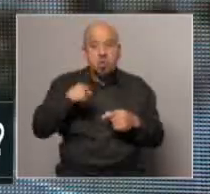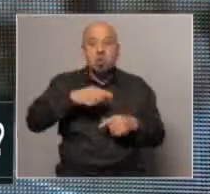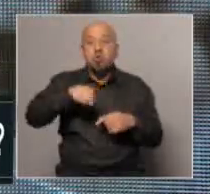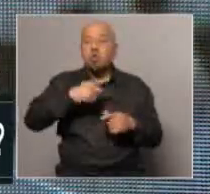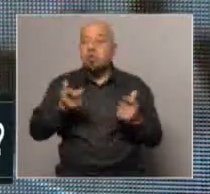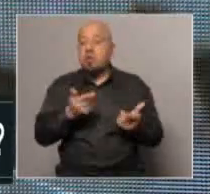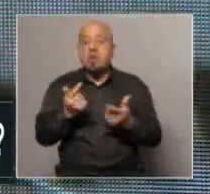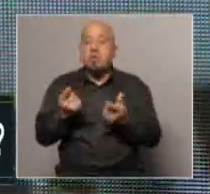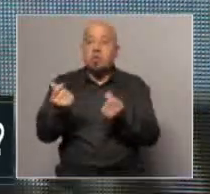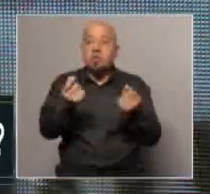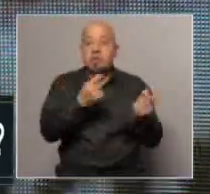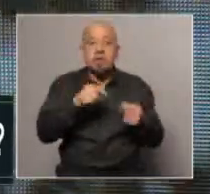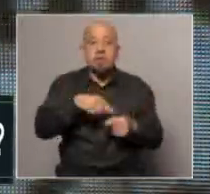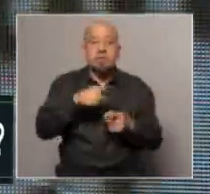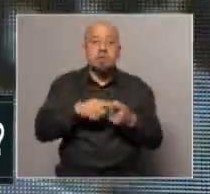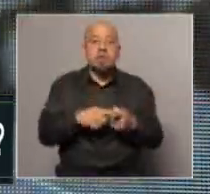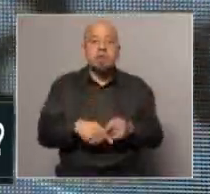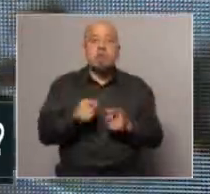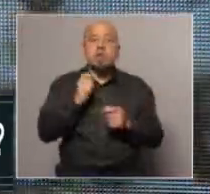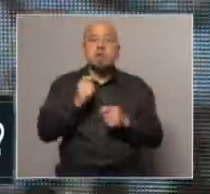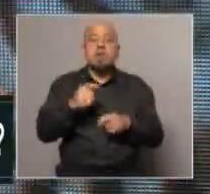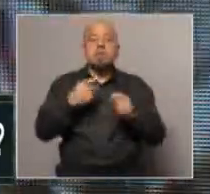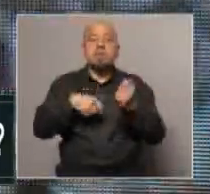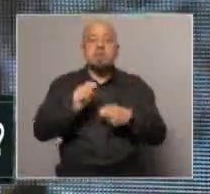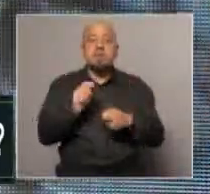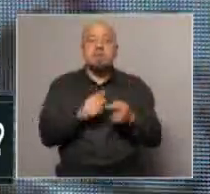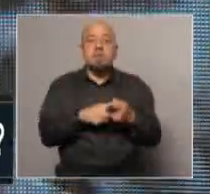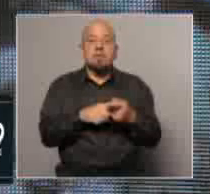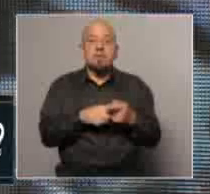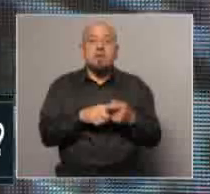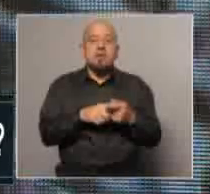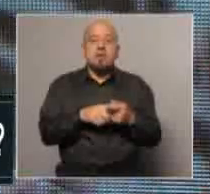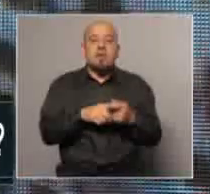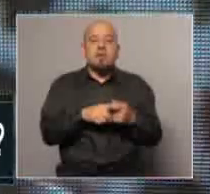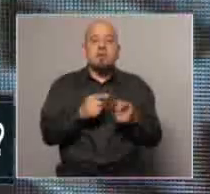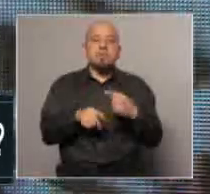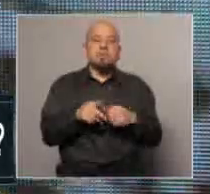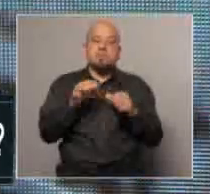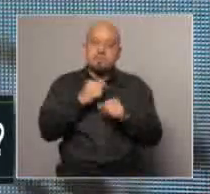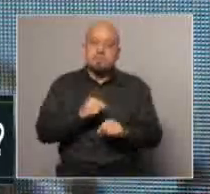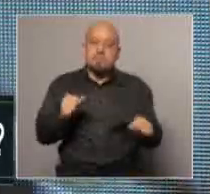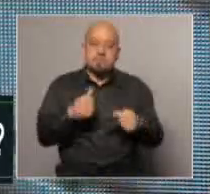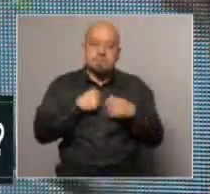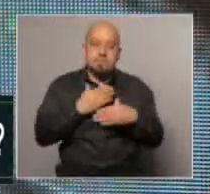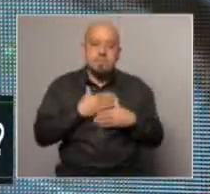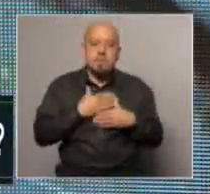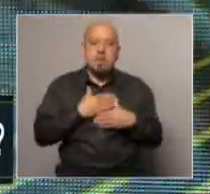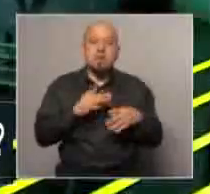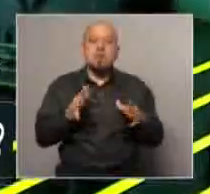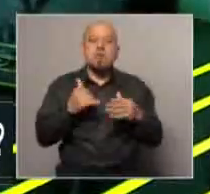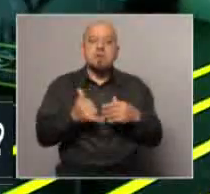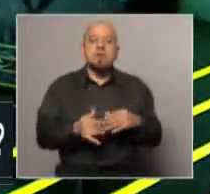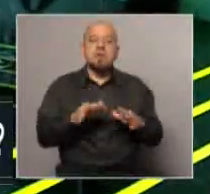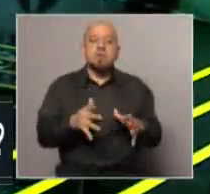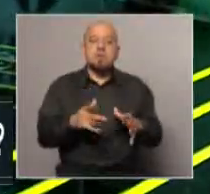se vendería. ¿Cuál sería el mecanismo de venta? Que me parece que no se puede improvisar, ¿no? Si nosotros nos largamos a hacer esto, tiene que ser una